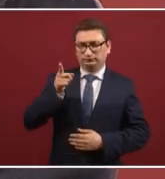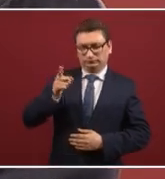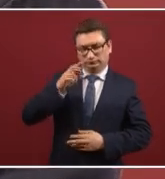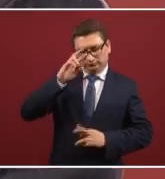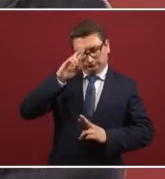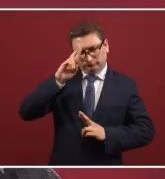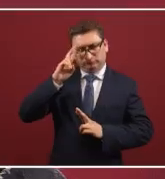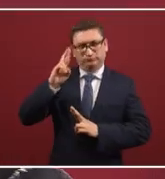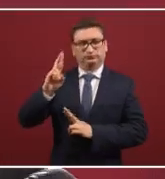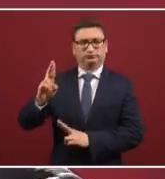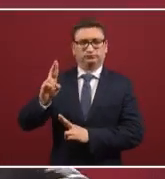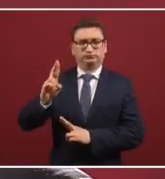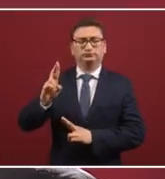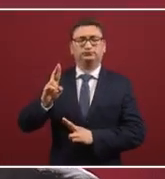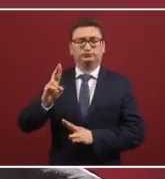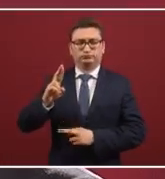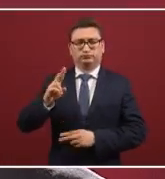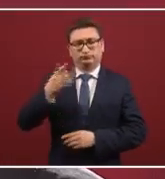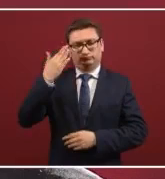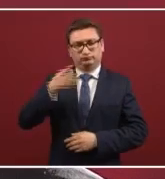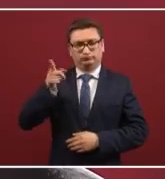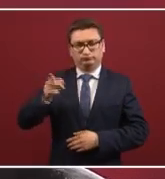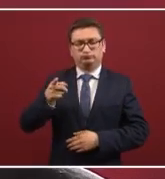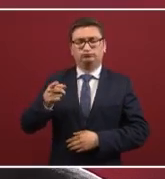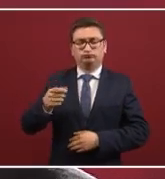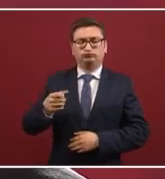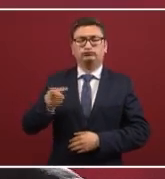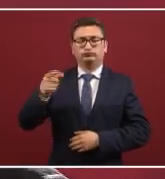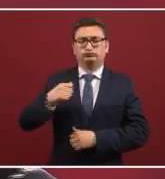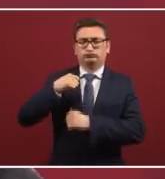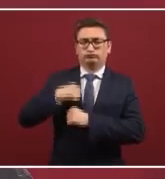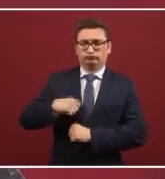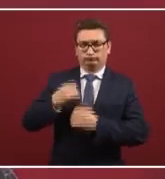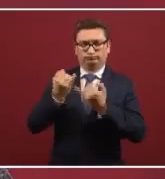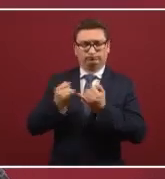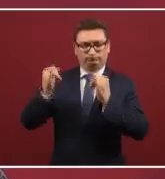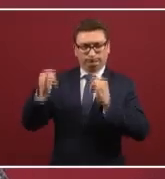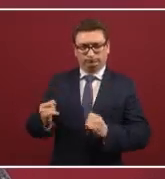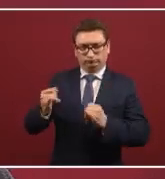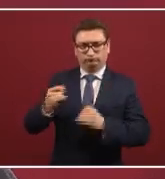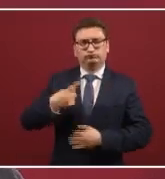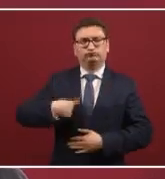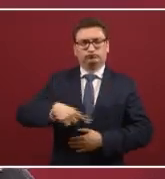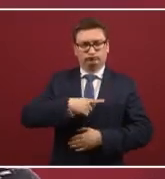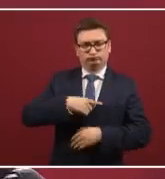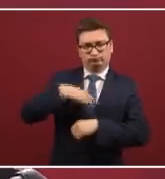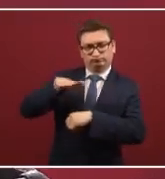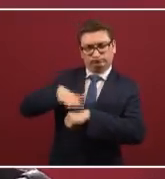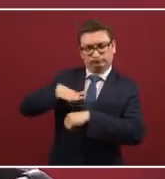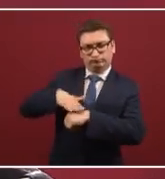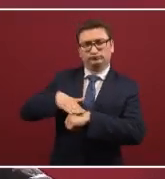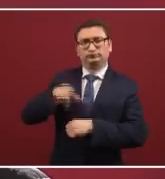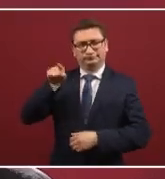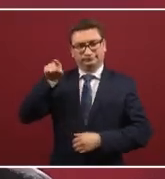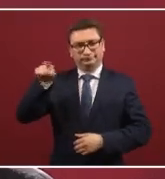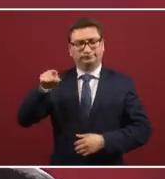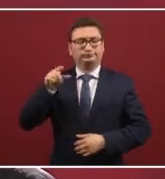autónomo, vamos a solicitar a los senadores